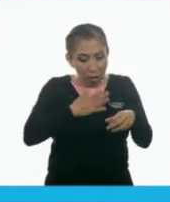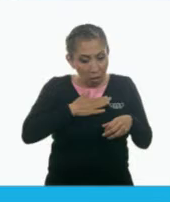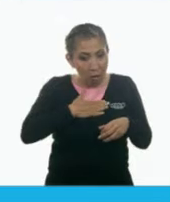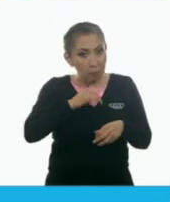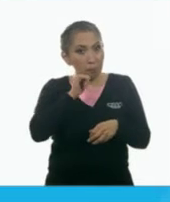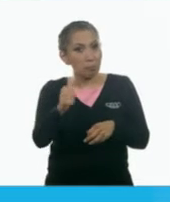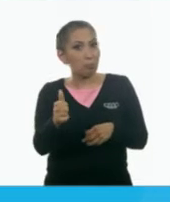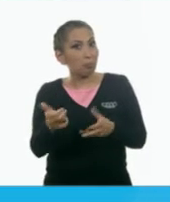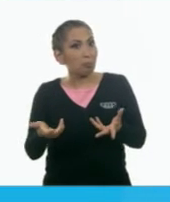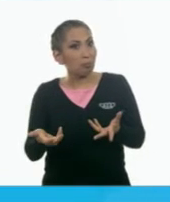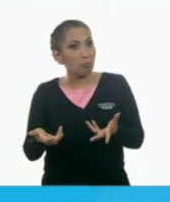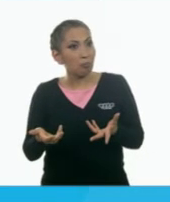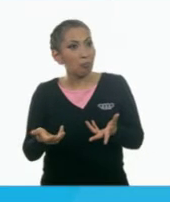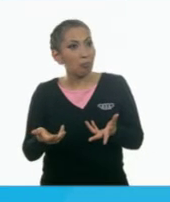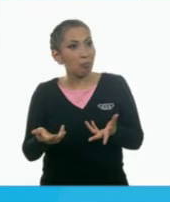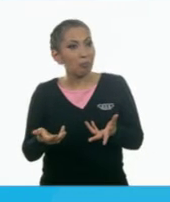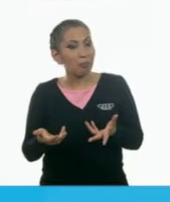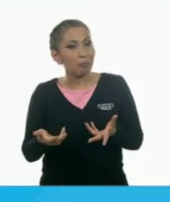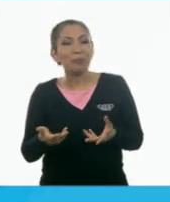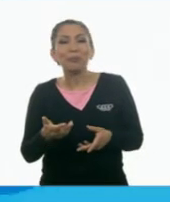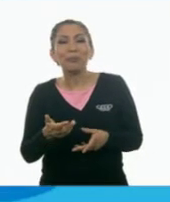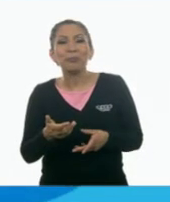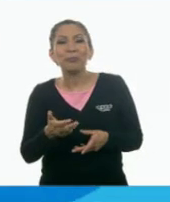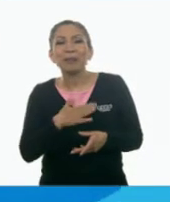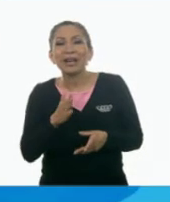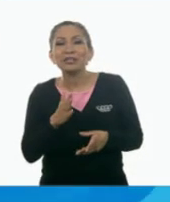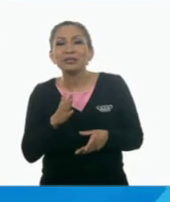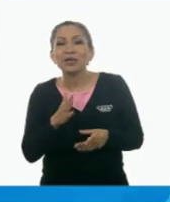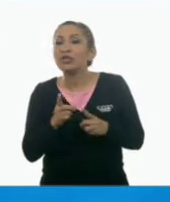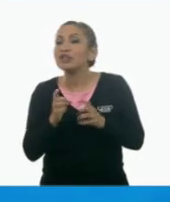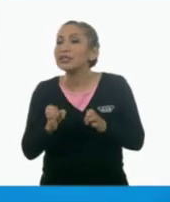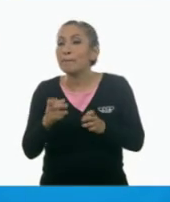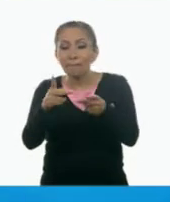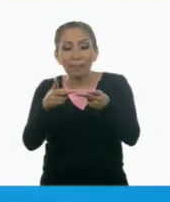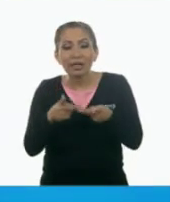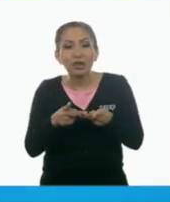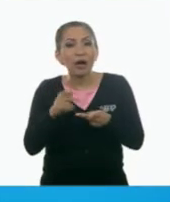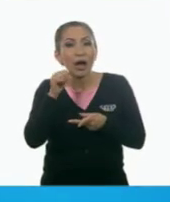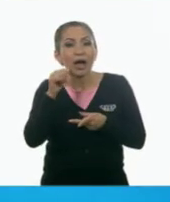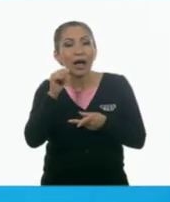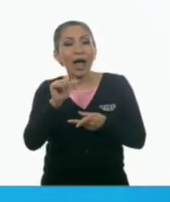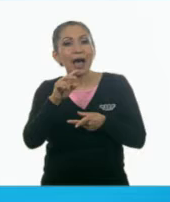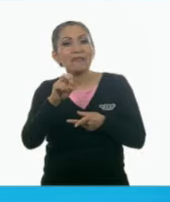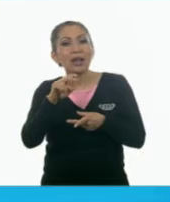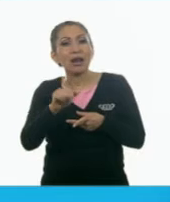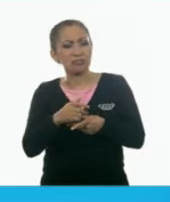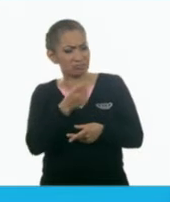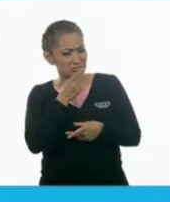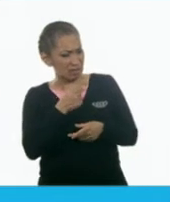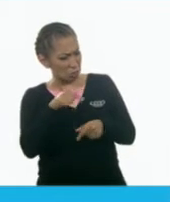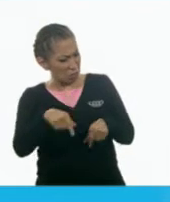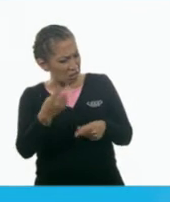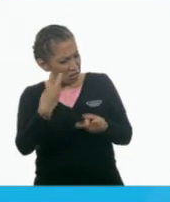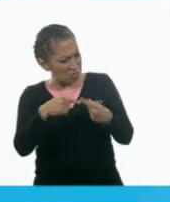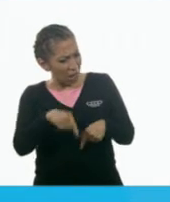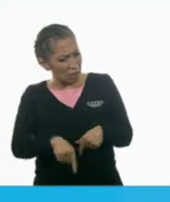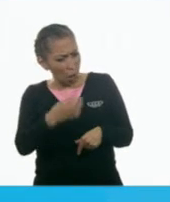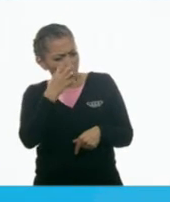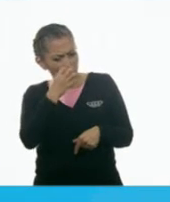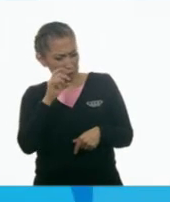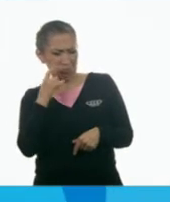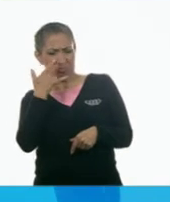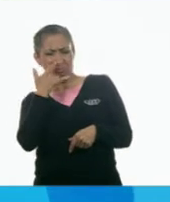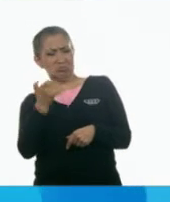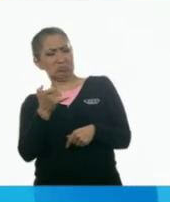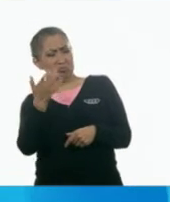¿Buenas. ¿Dónde está mi plato de avena? ¿De qué habla? ¿Qué hace usted aquí, oso